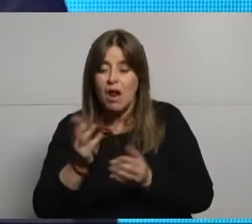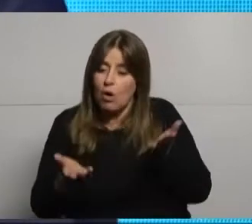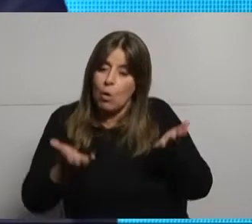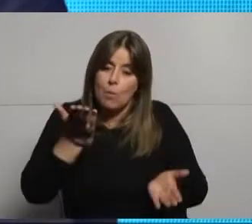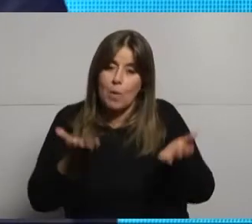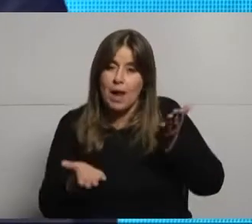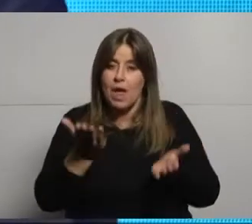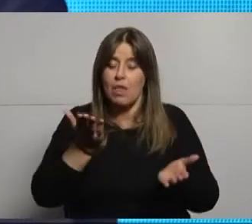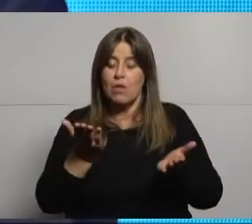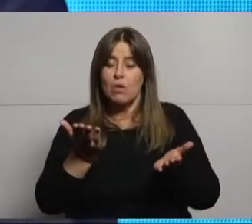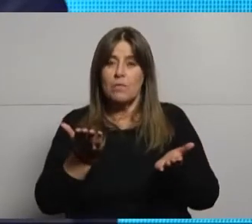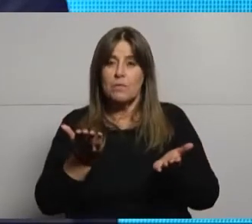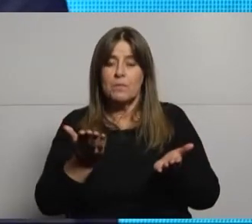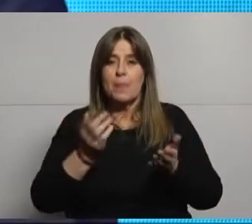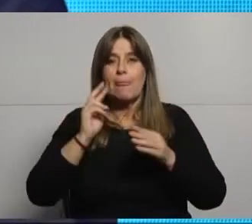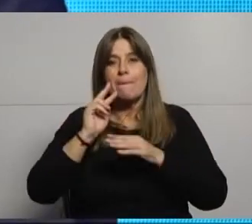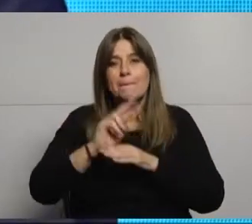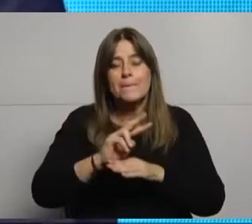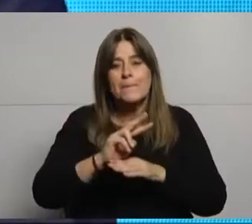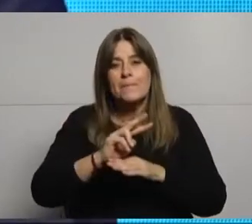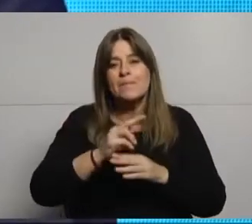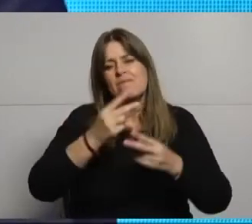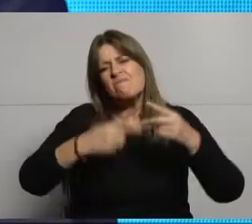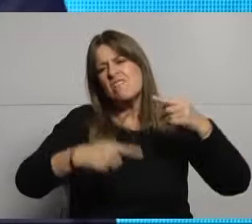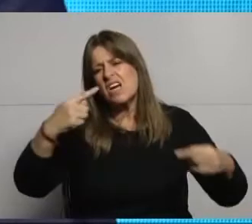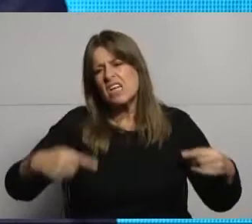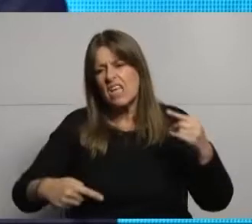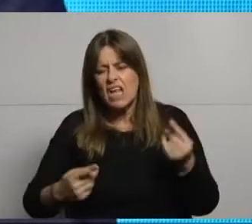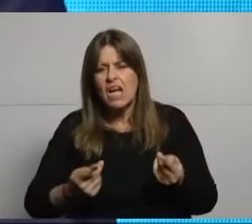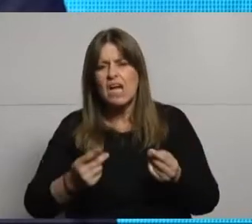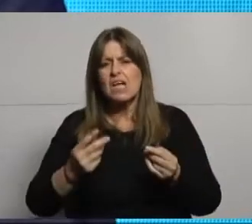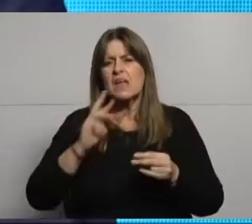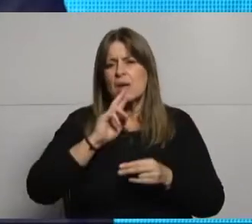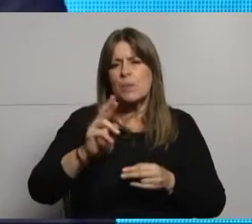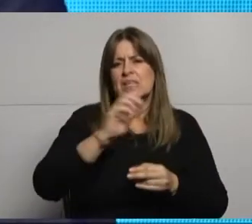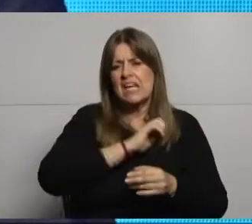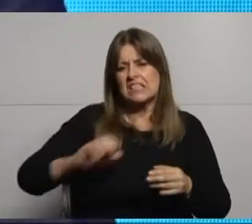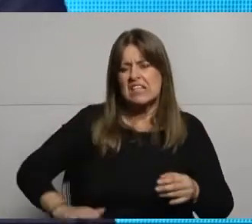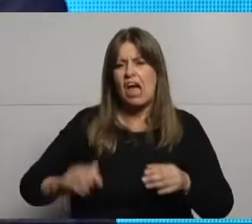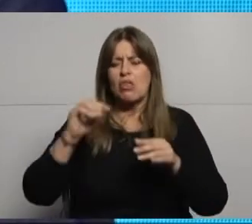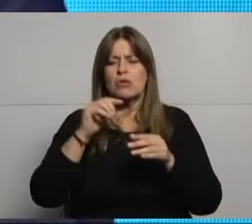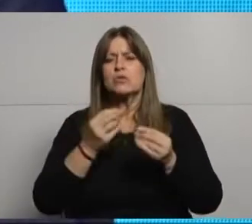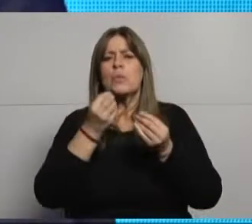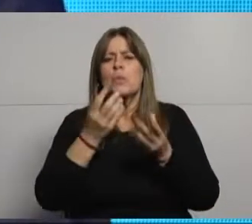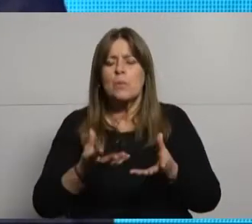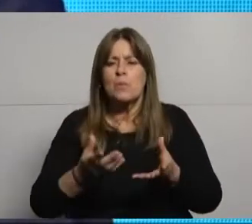comparado, hemos visto una variedad de respuestas de los estados en cómo de alguna manera digamos,